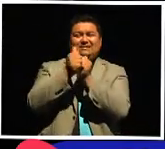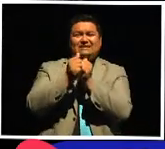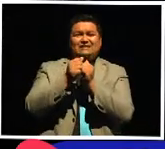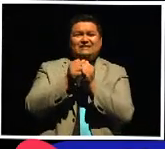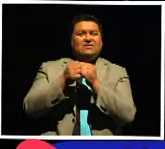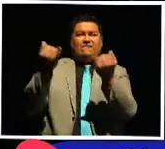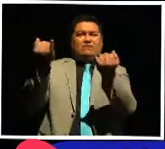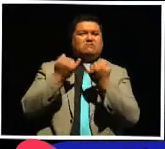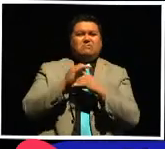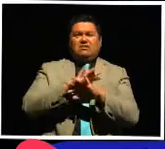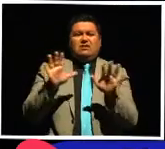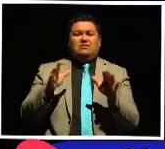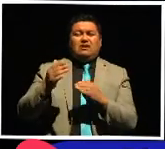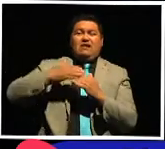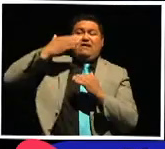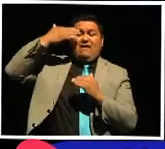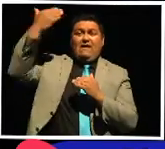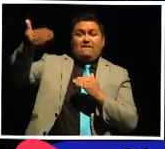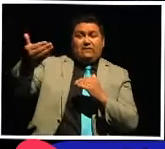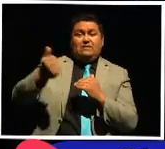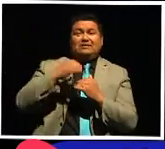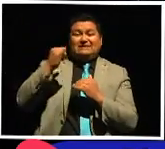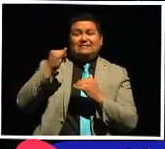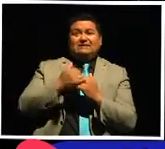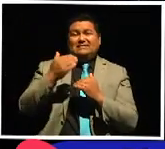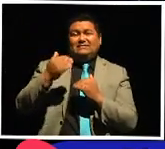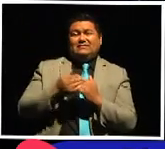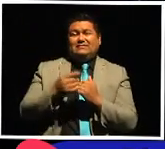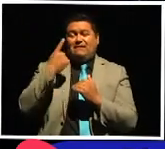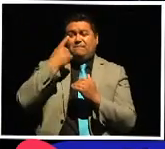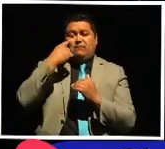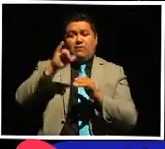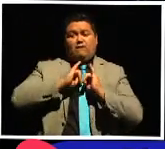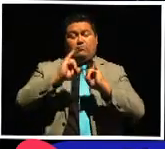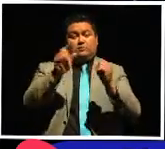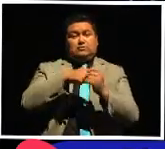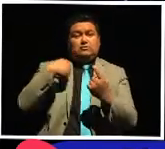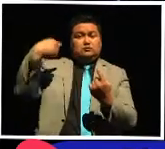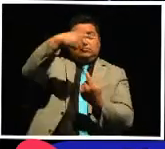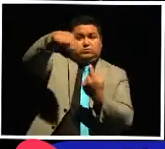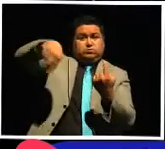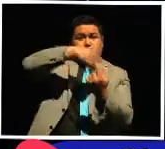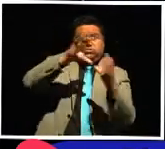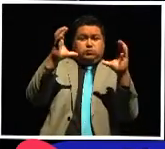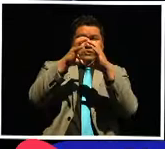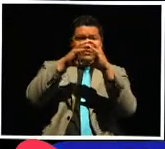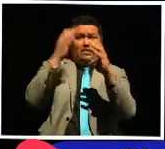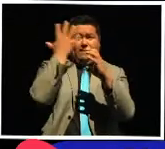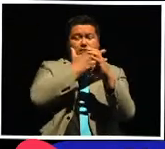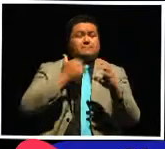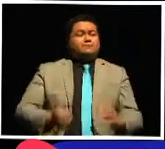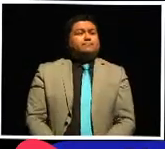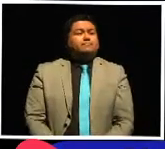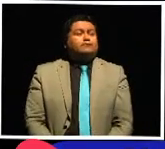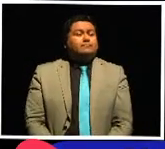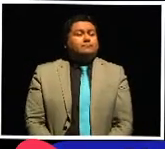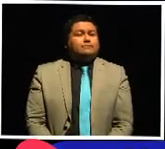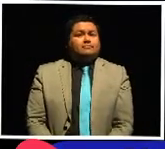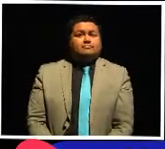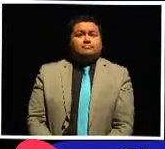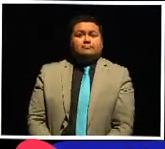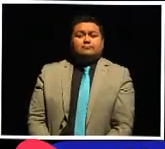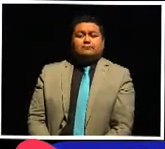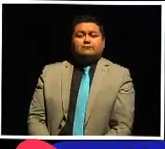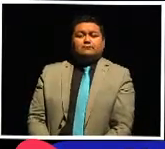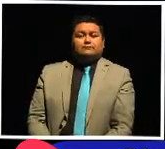una información. Afuera de esta podemos ver cosas que están girando alrededor del agujero negro. La verdad es como un